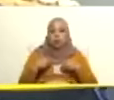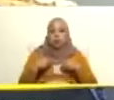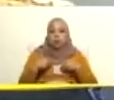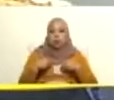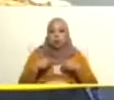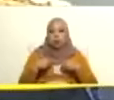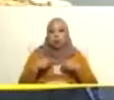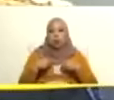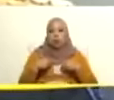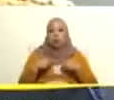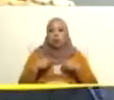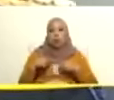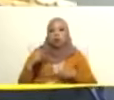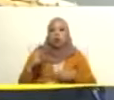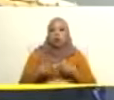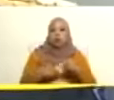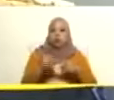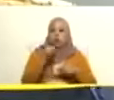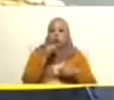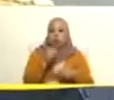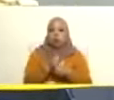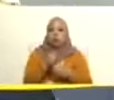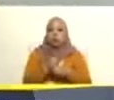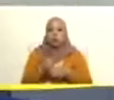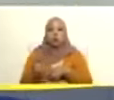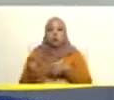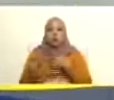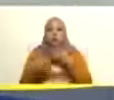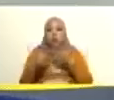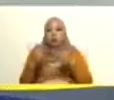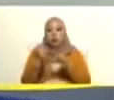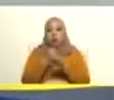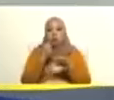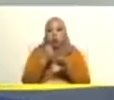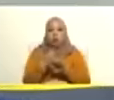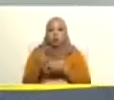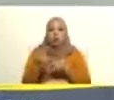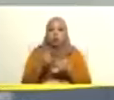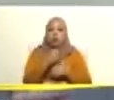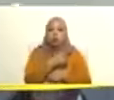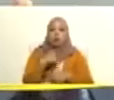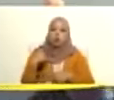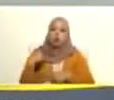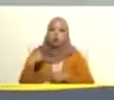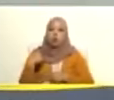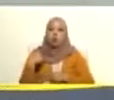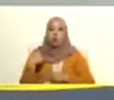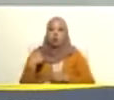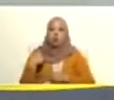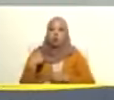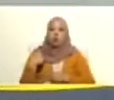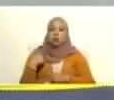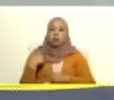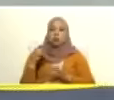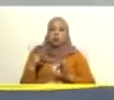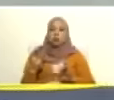pasiva, digamos, de contención, que es en la frontera, y en nodos